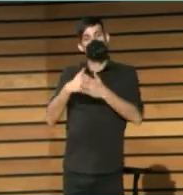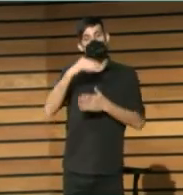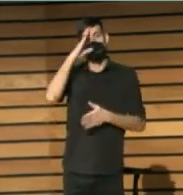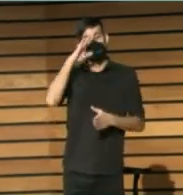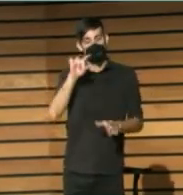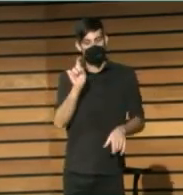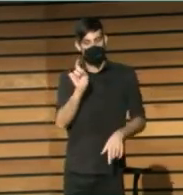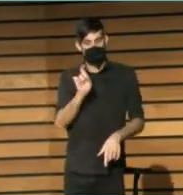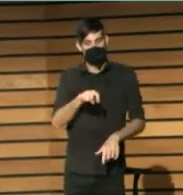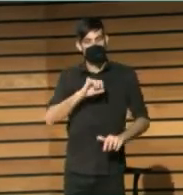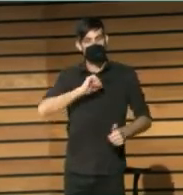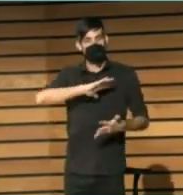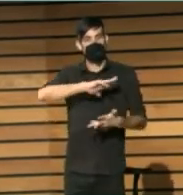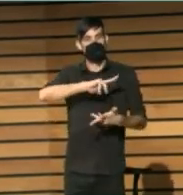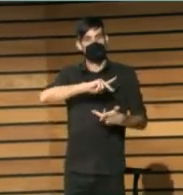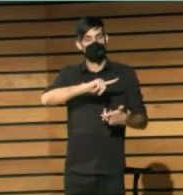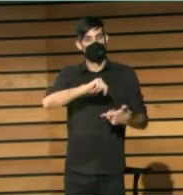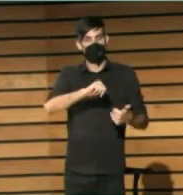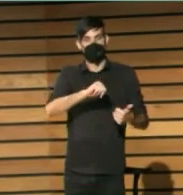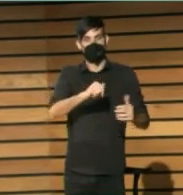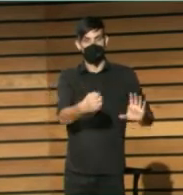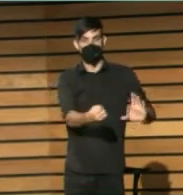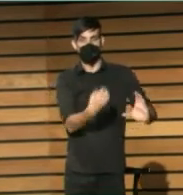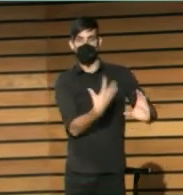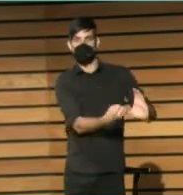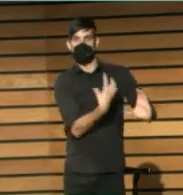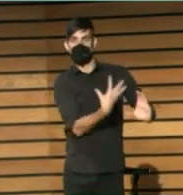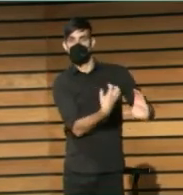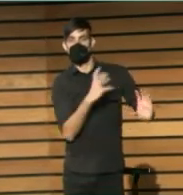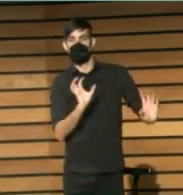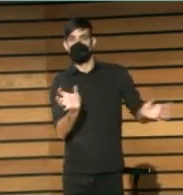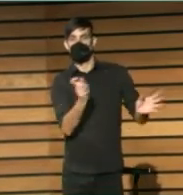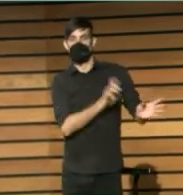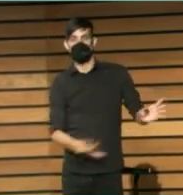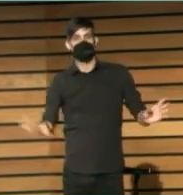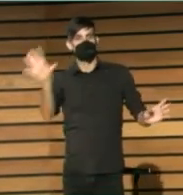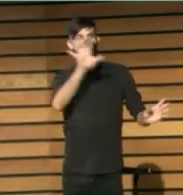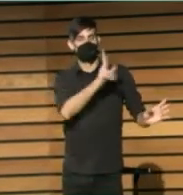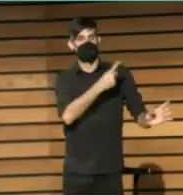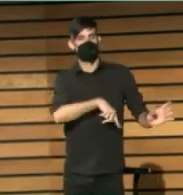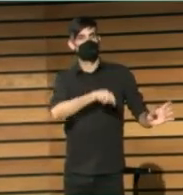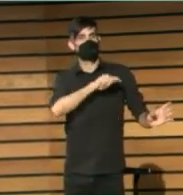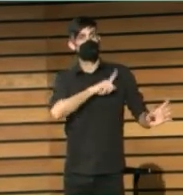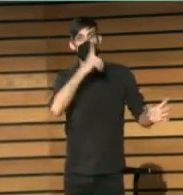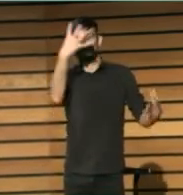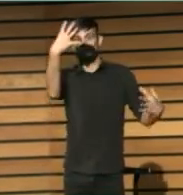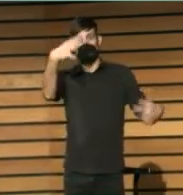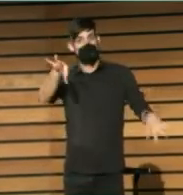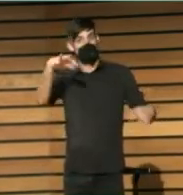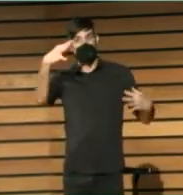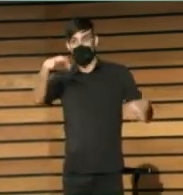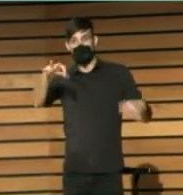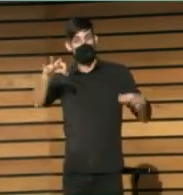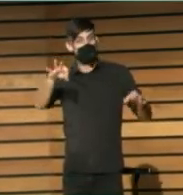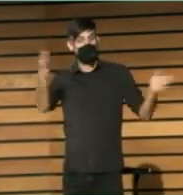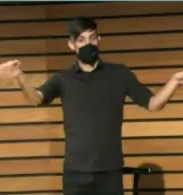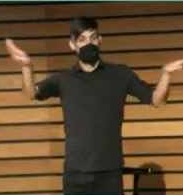salieron las noticias de Radio Nacional de España, que era la única que traspasaba las barreras del